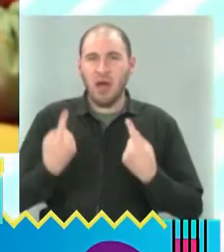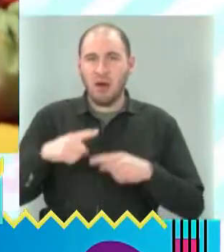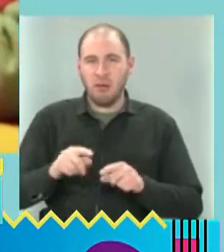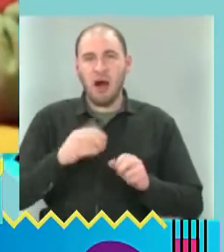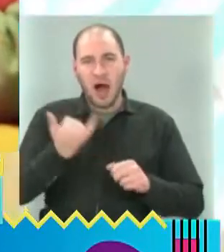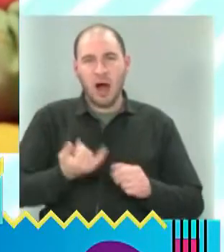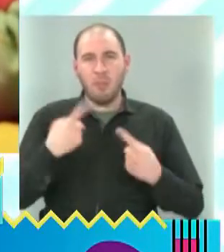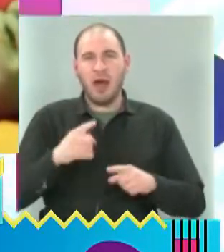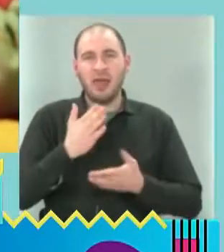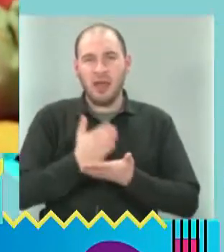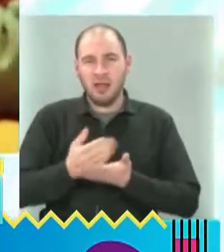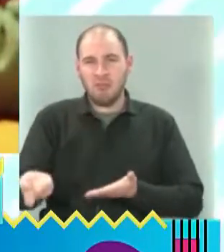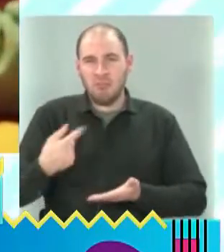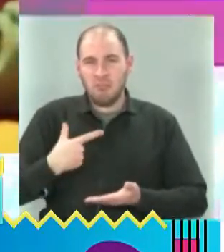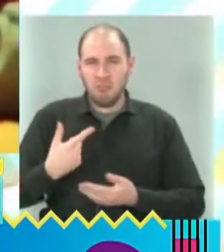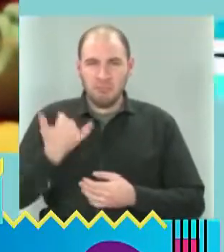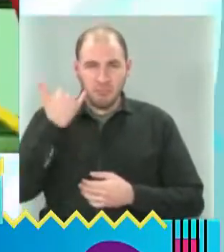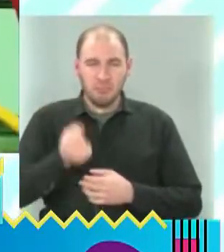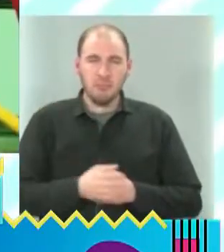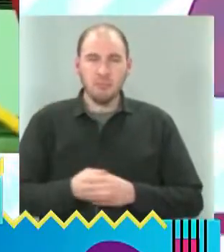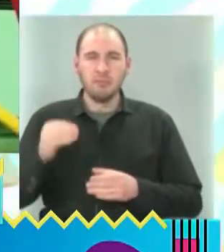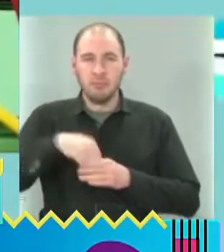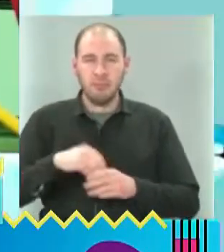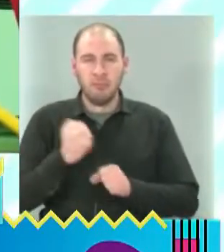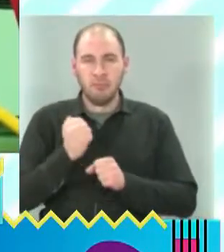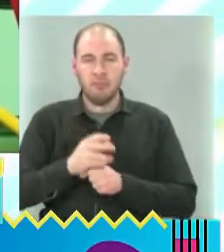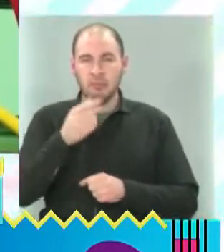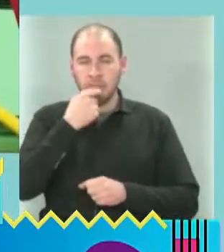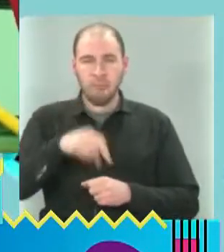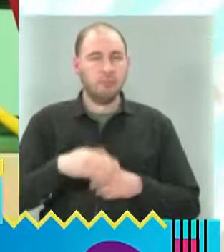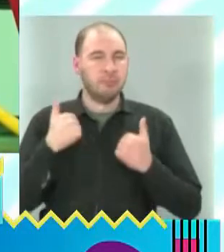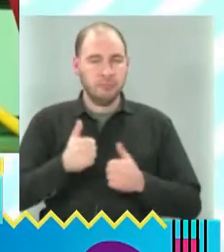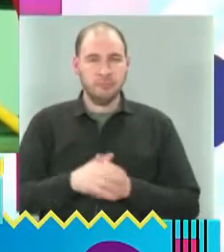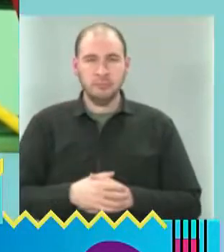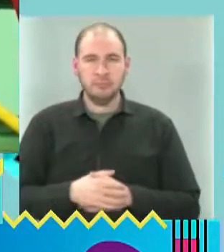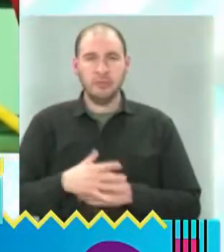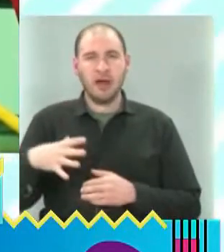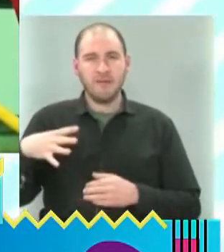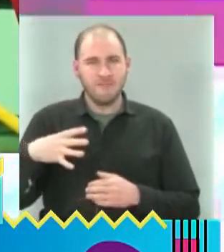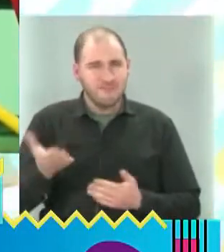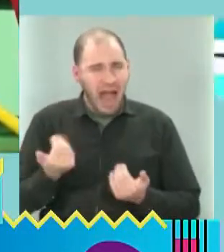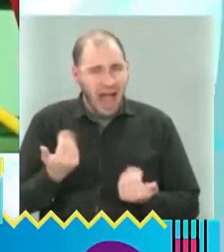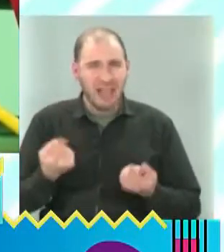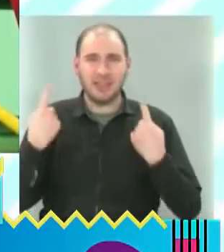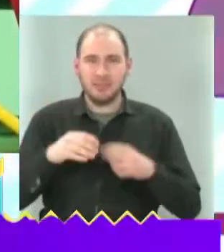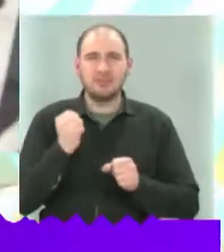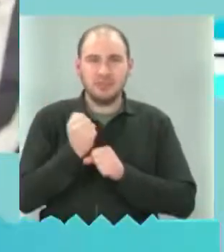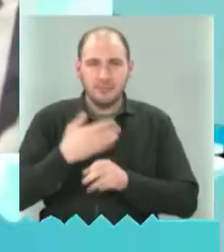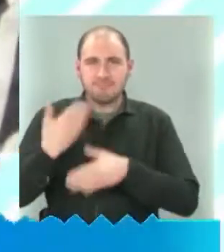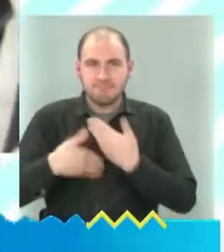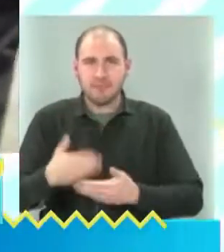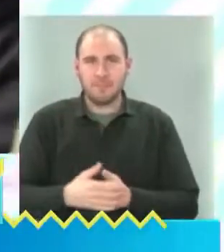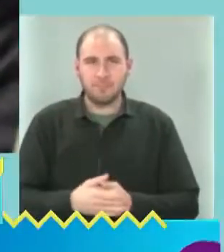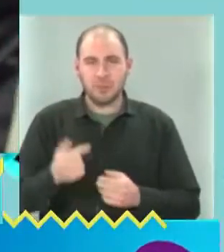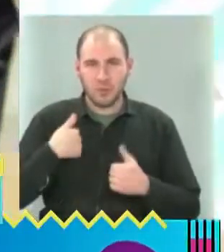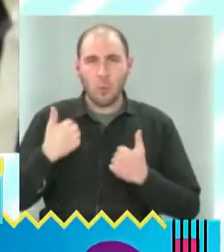teniendo porque es un derecho adquirido. Dentro de esto venimos trabajando en la provincia muy bien, falta mucho por hacer, pero estamos trabajando, cuando